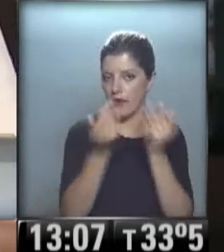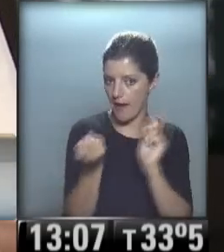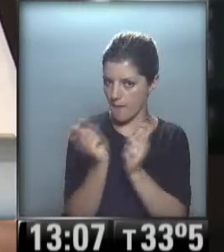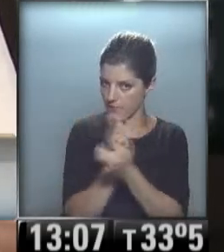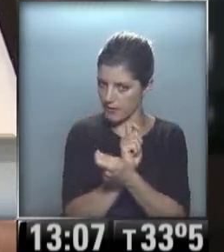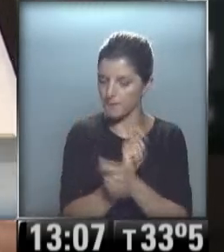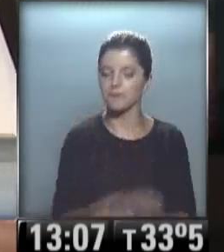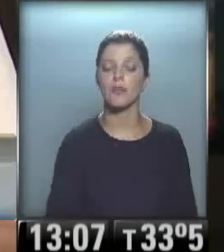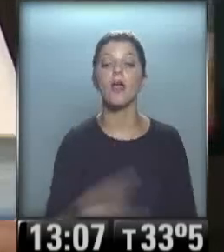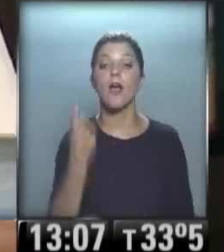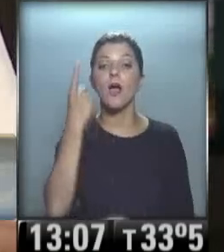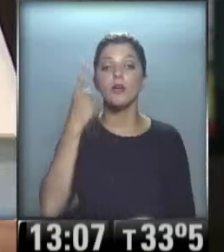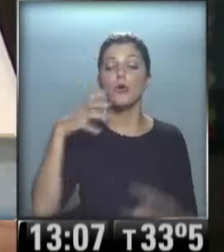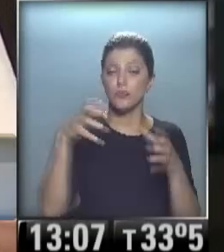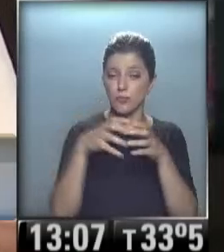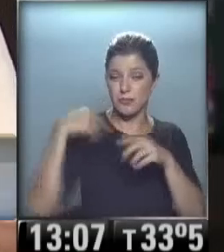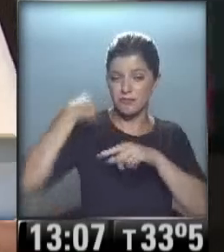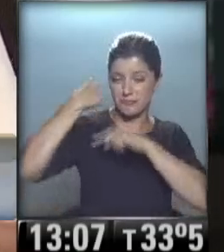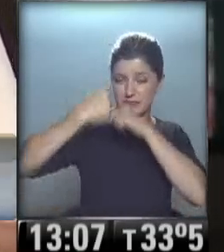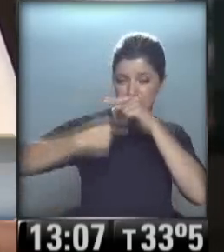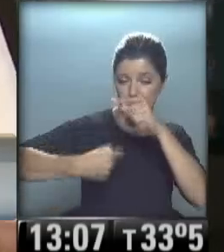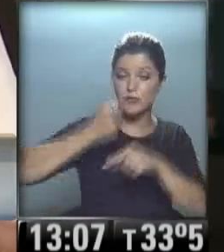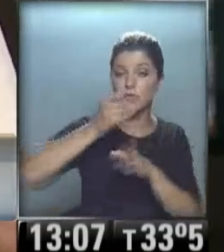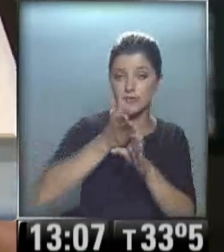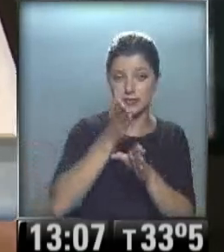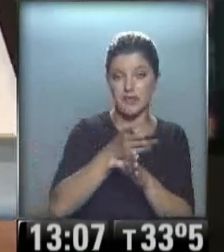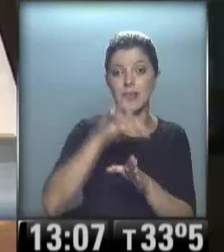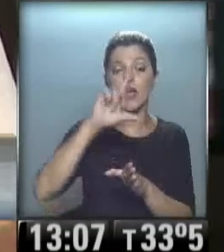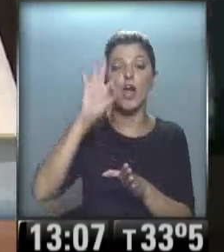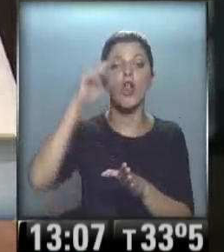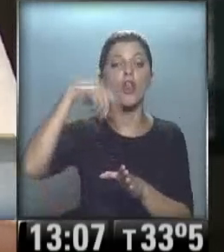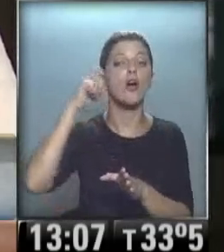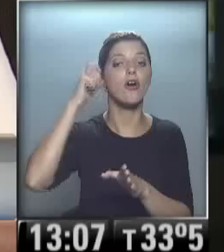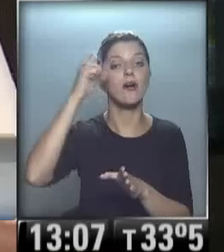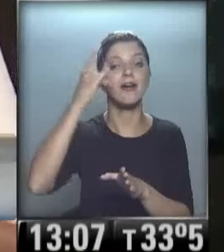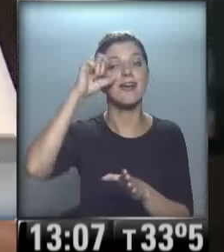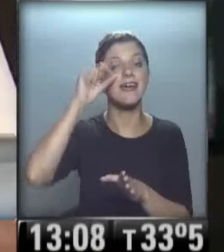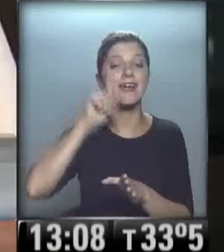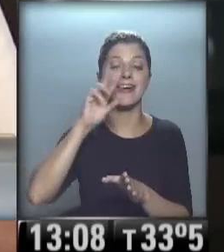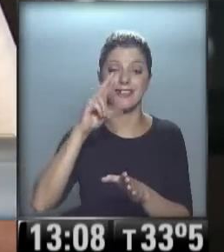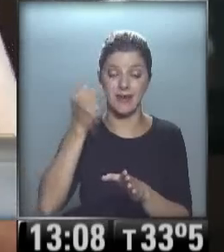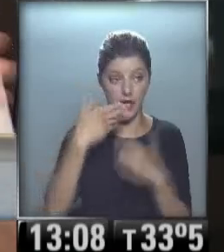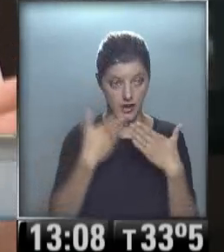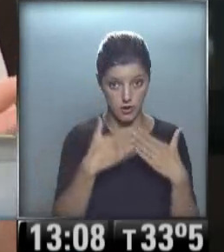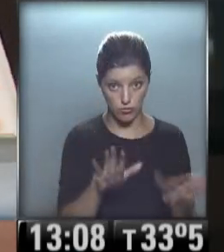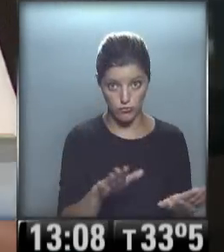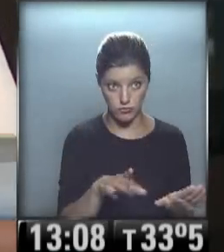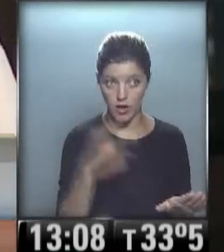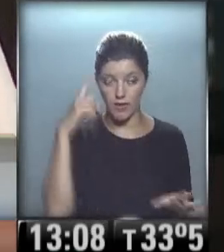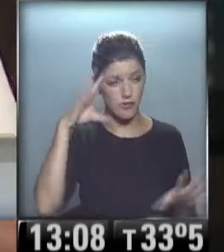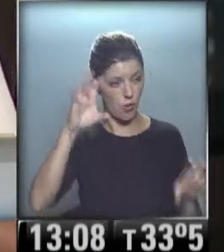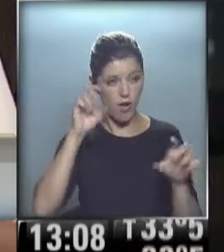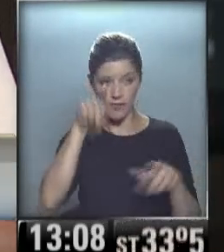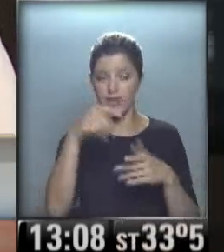hay una toda una generación a partir de la renuncia de Pablo longueira ustedes recuerdan la renuncia era el candidato de la